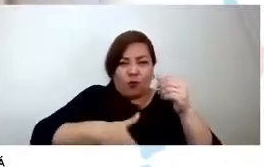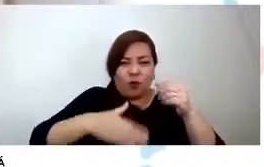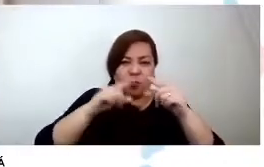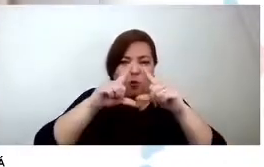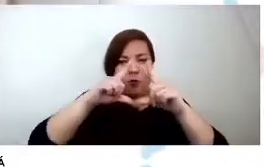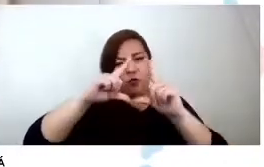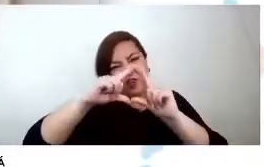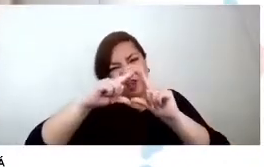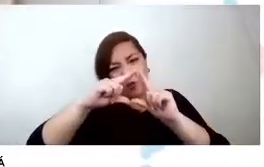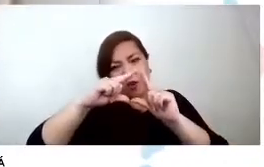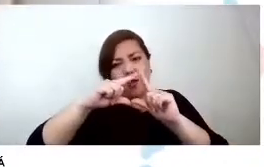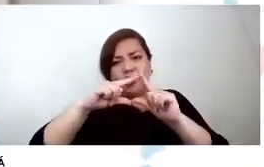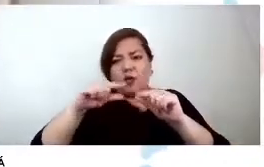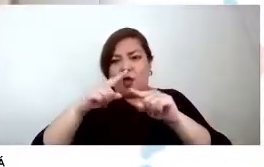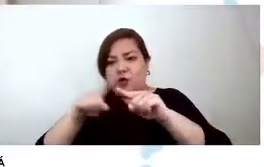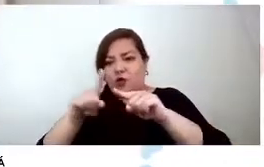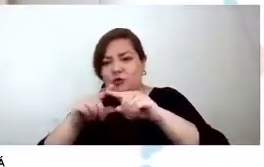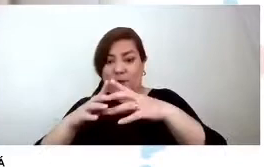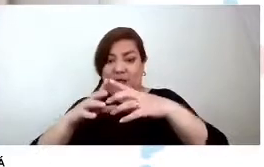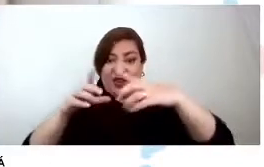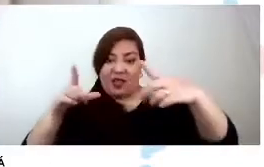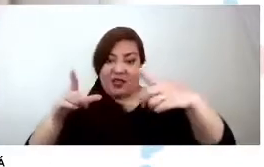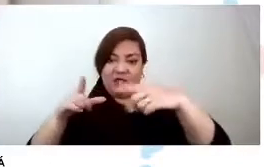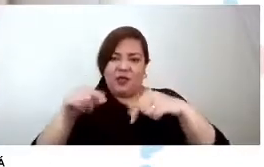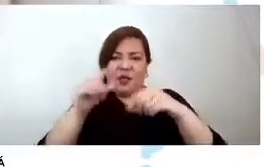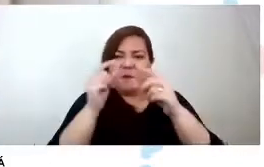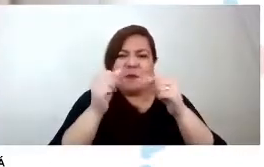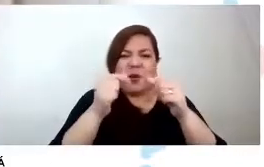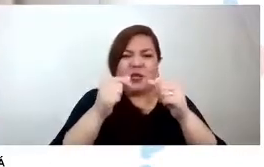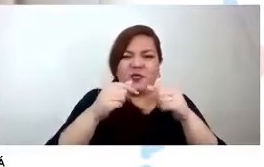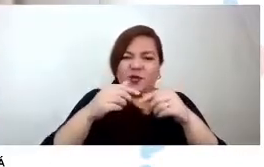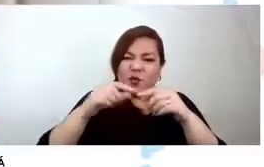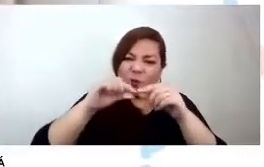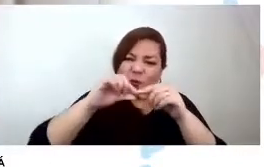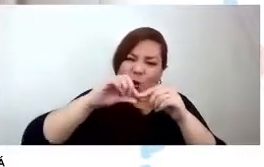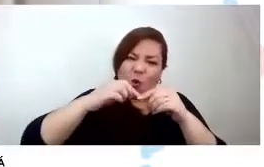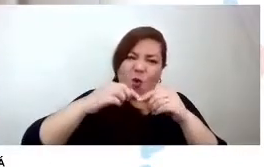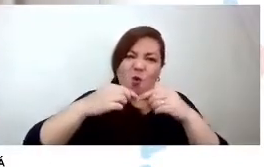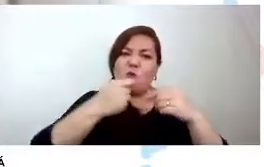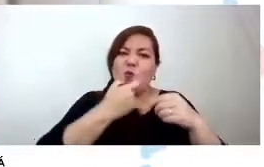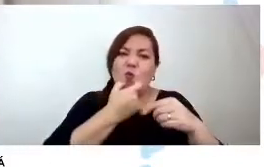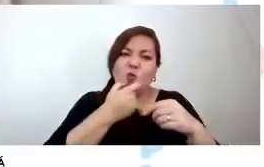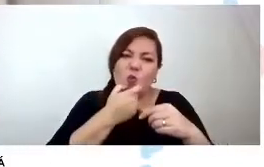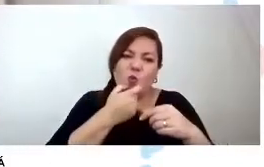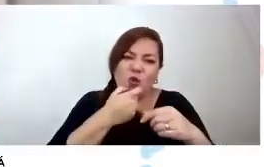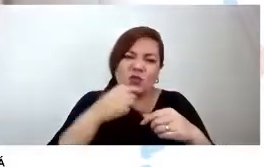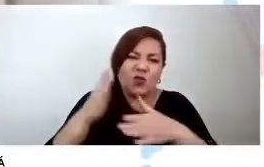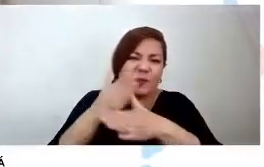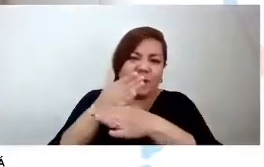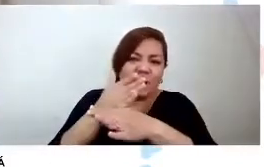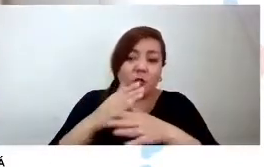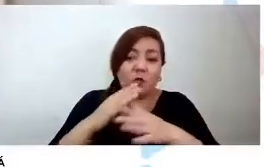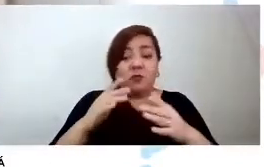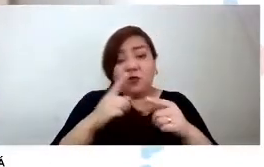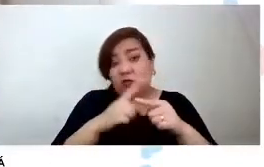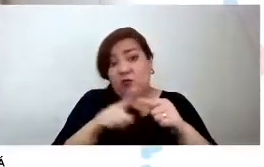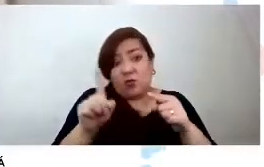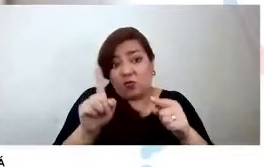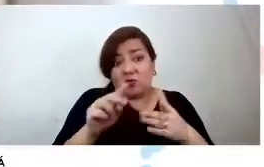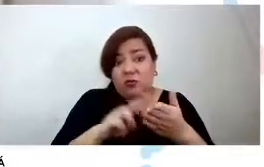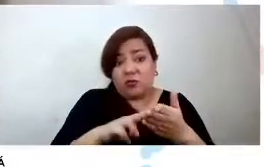grandes, que parece como un esqueleto de pescado, pero en realidad son trilobites. Y estos